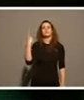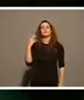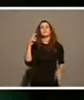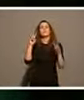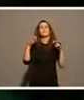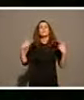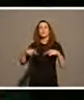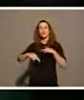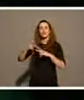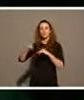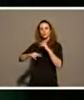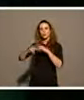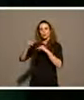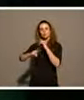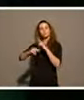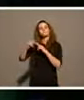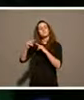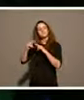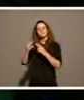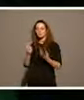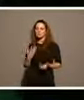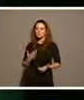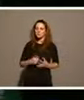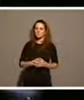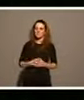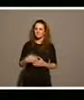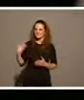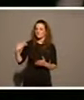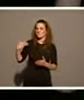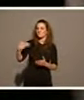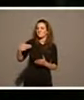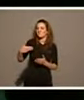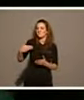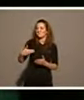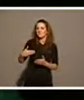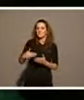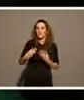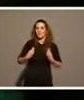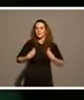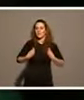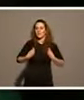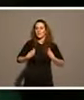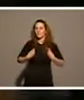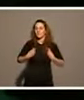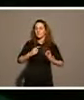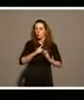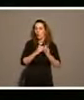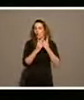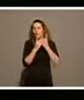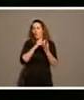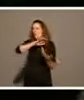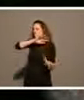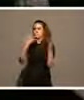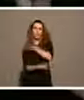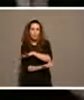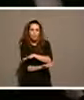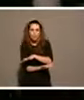construcción. Y bueno, de unos años para acá, mi vida ha cambiado